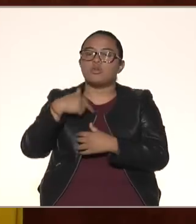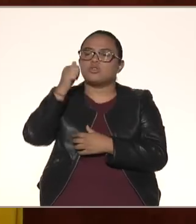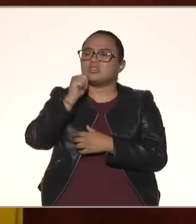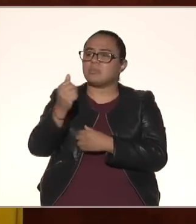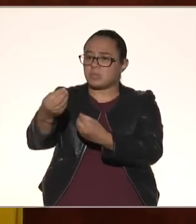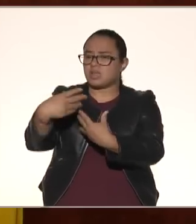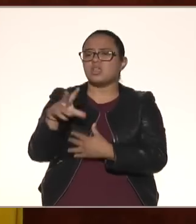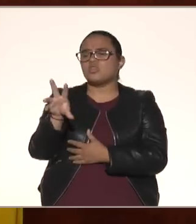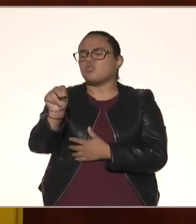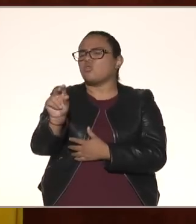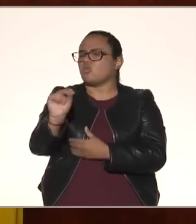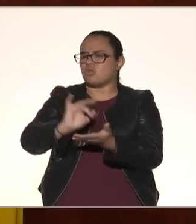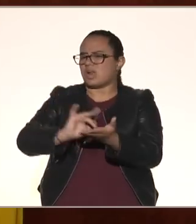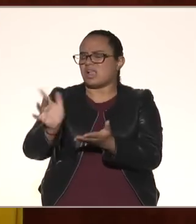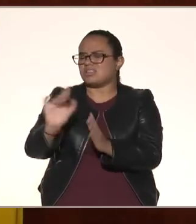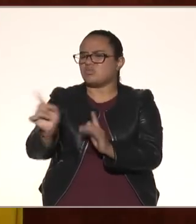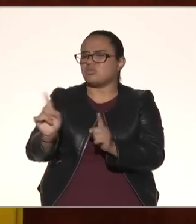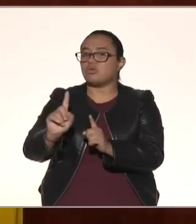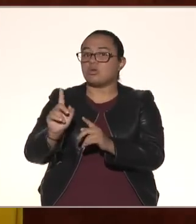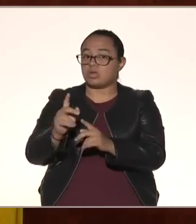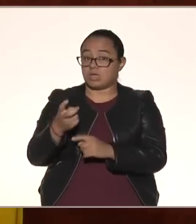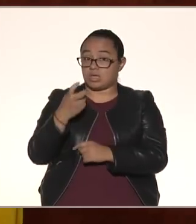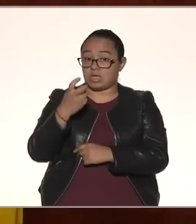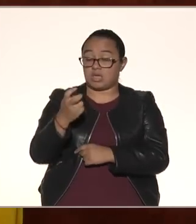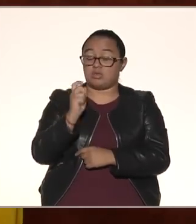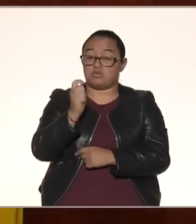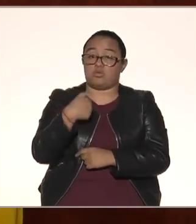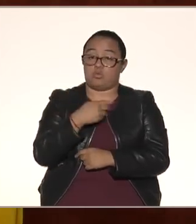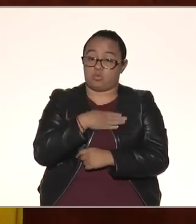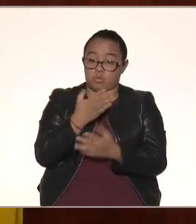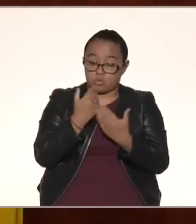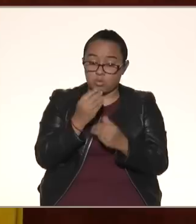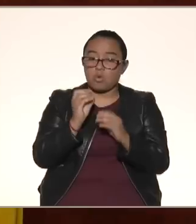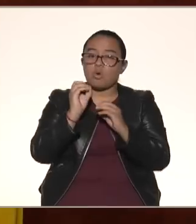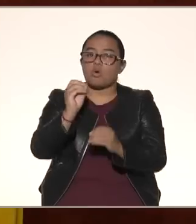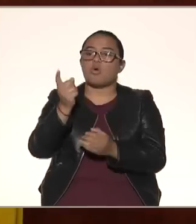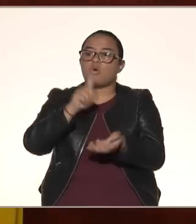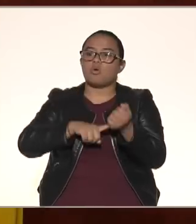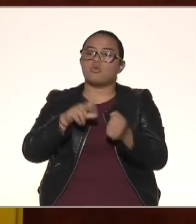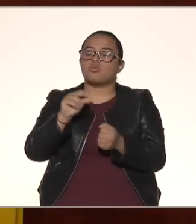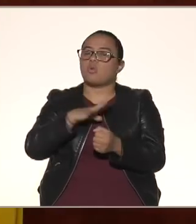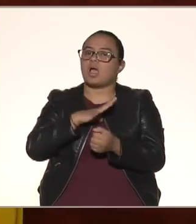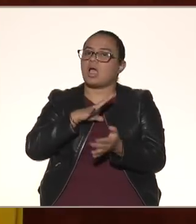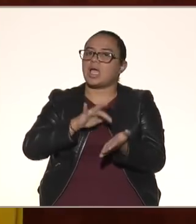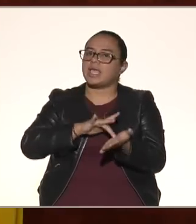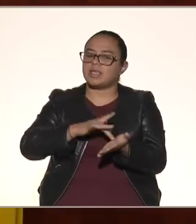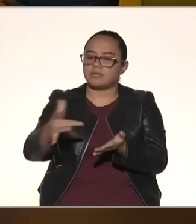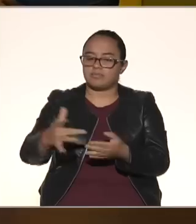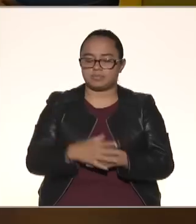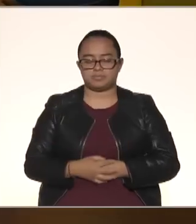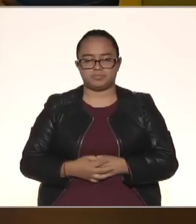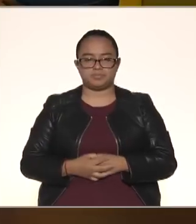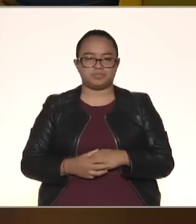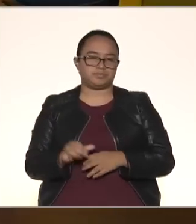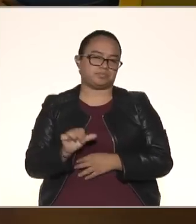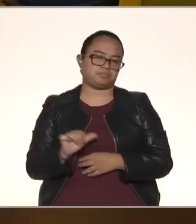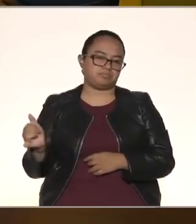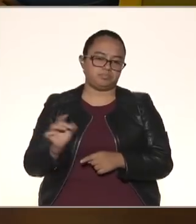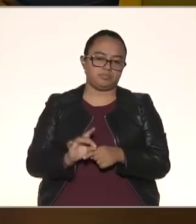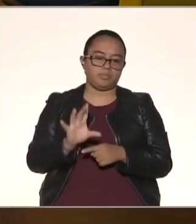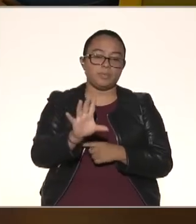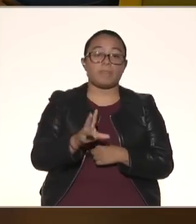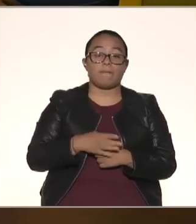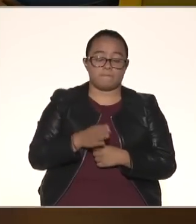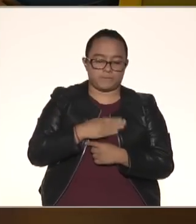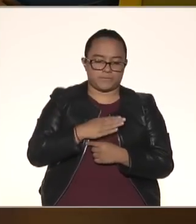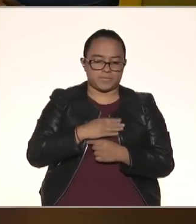porque no quiero molestar, eso me hace ser menos generoso o menos agradecido. Y Julia Arteaga, yo creo que más